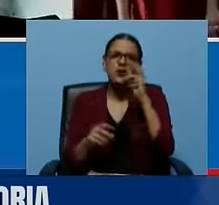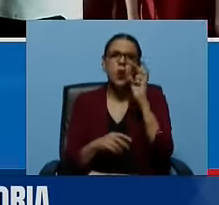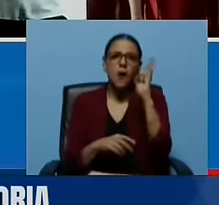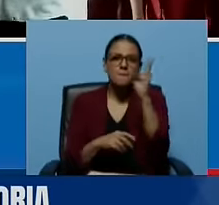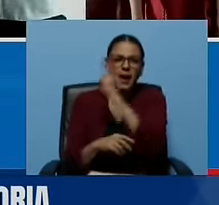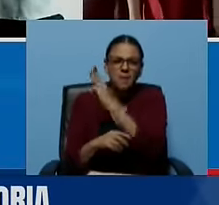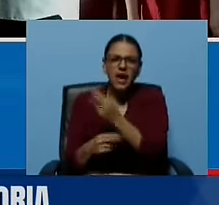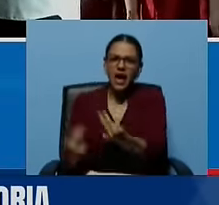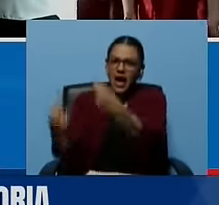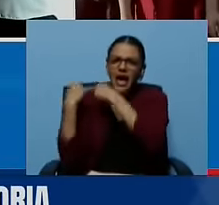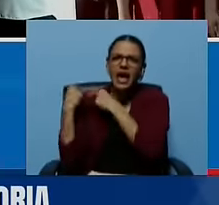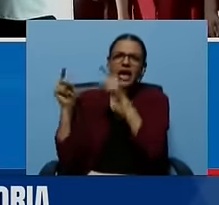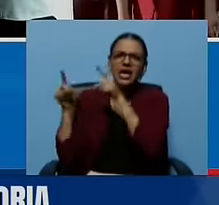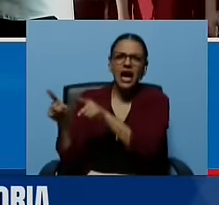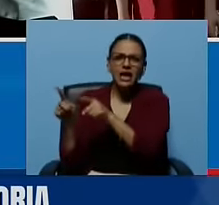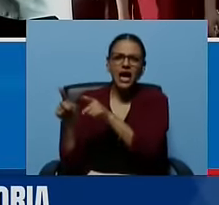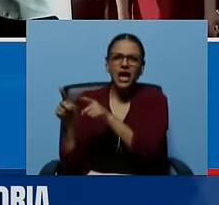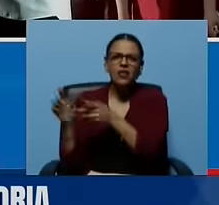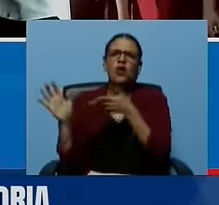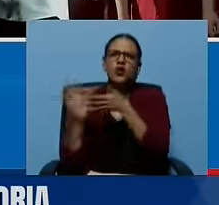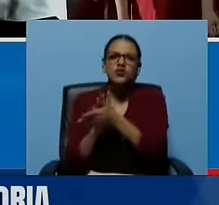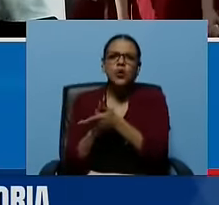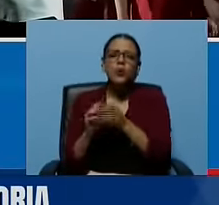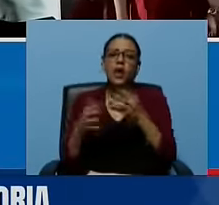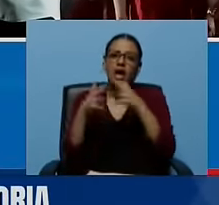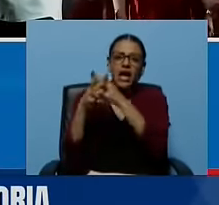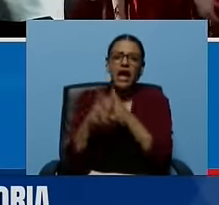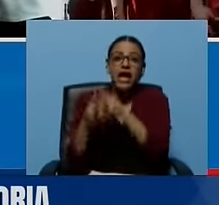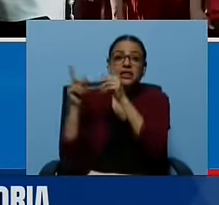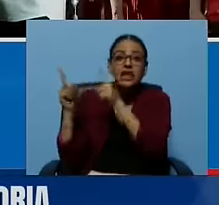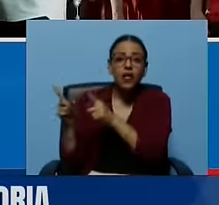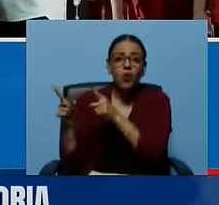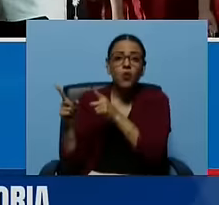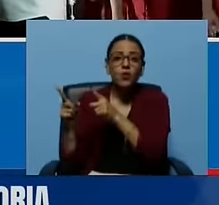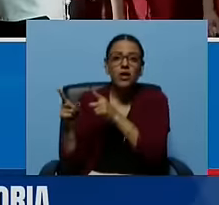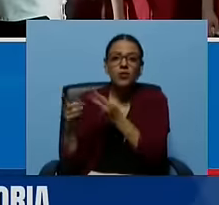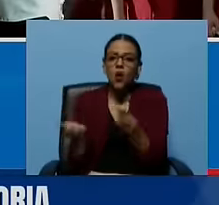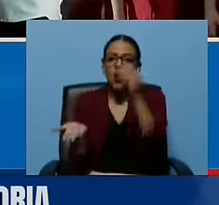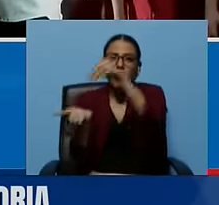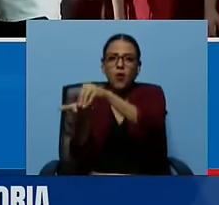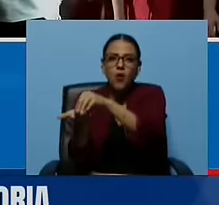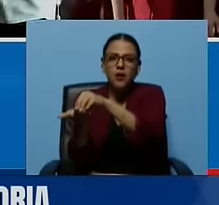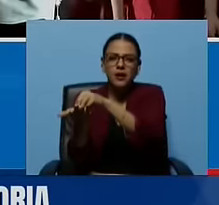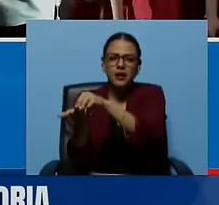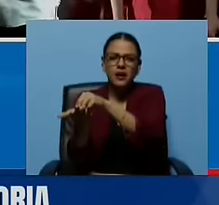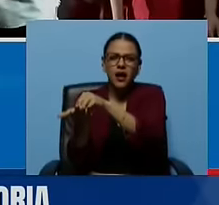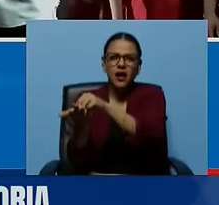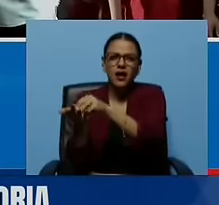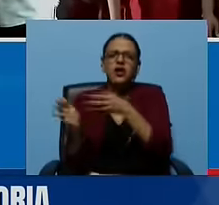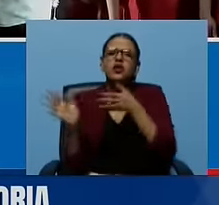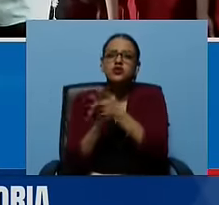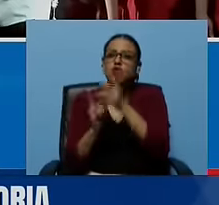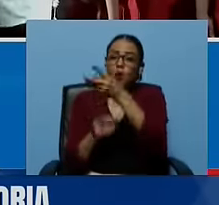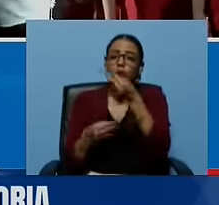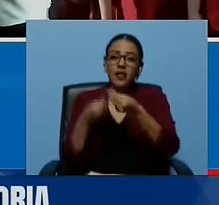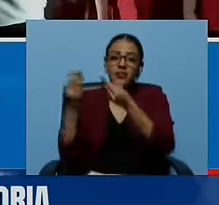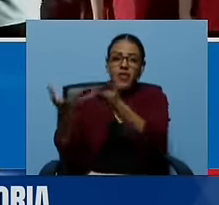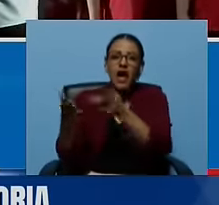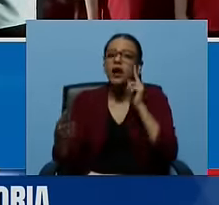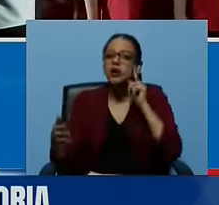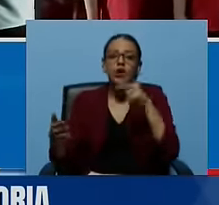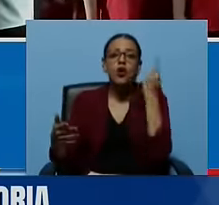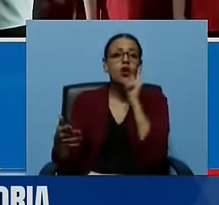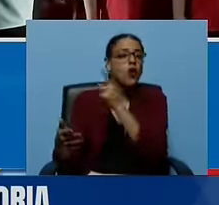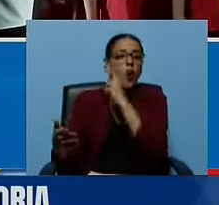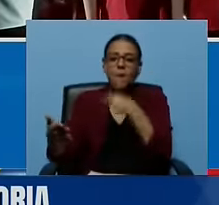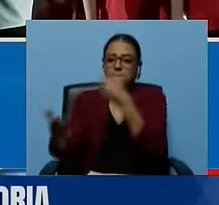como encargado para que los Estados Unidos le ponga a su dominio la empresa